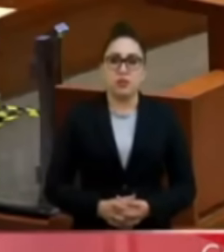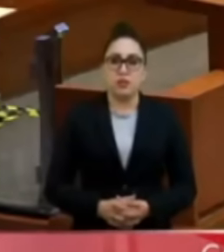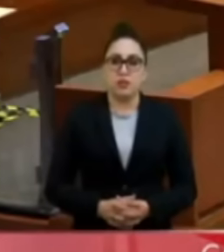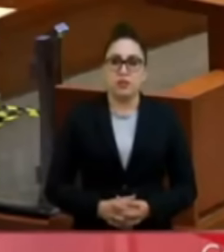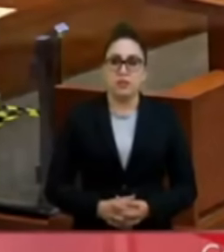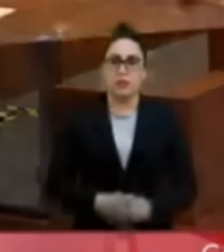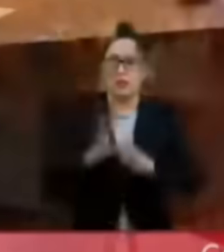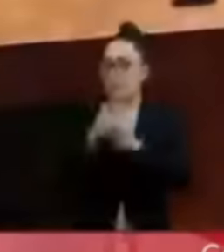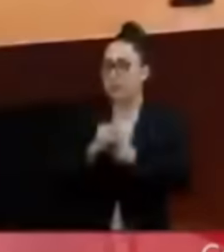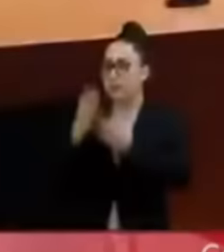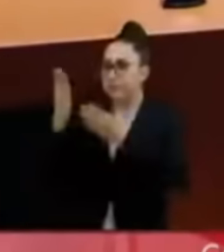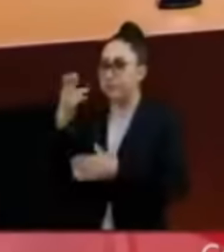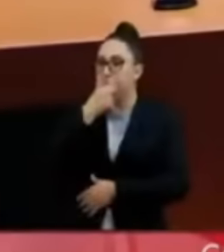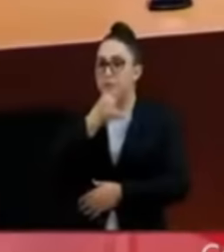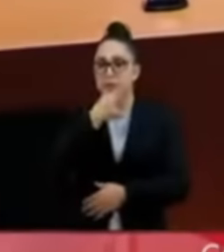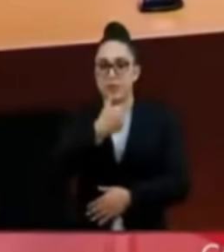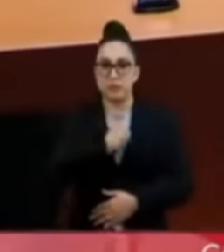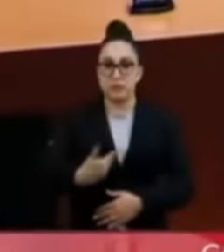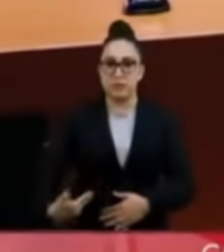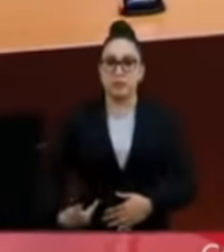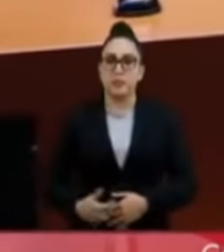Con su permiso, senador presidente.